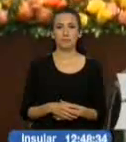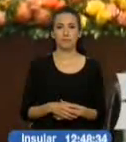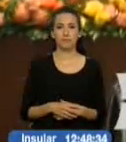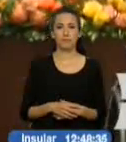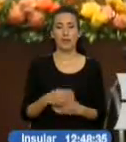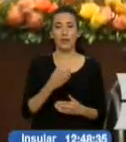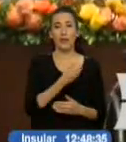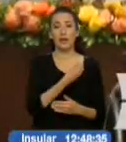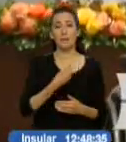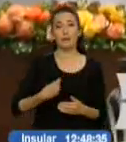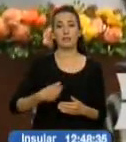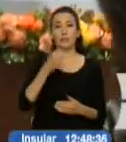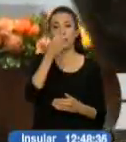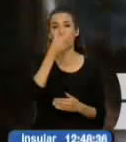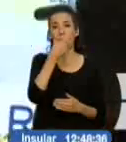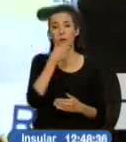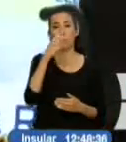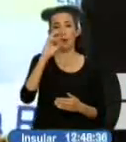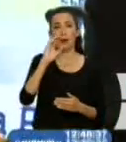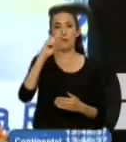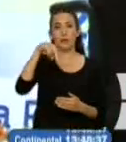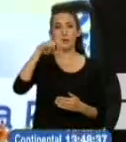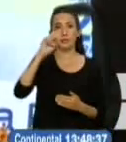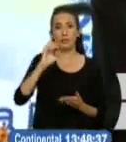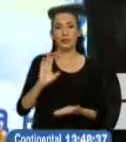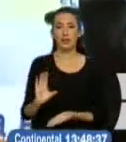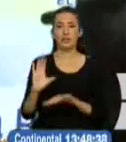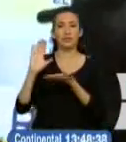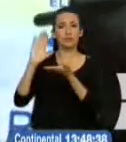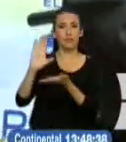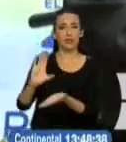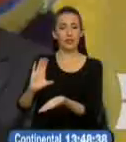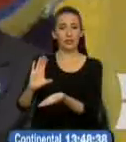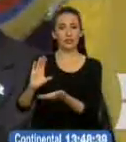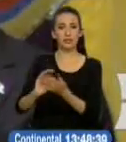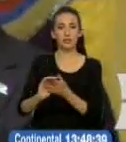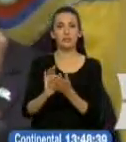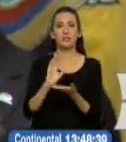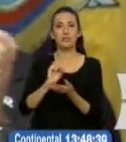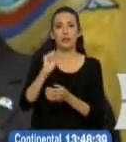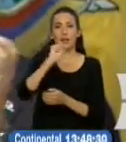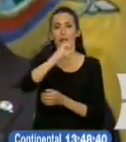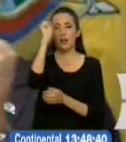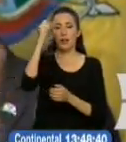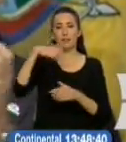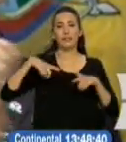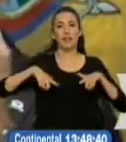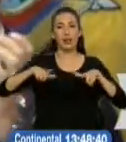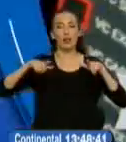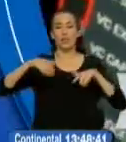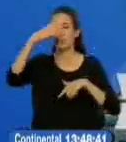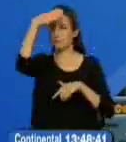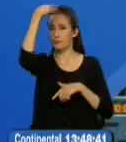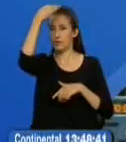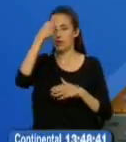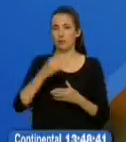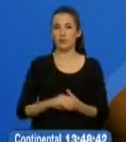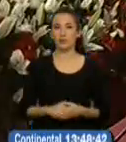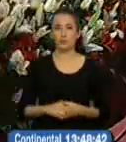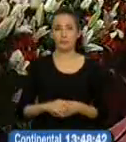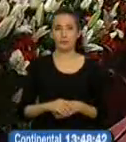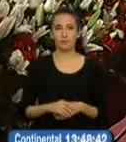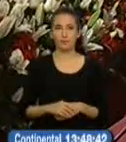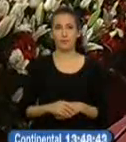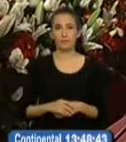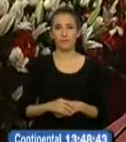El presidente del CNE, Juan Pablo Pozo, entregó las credenciales al presidente y vicepresidente electos Lenín Moreno y Jorge Glass.